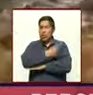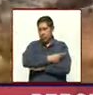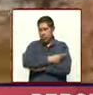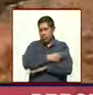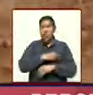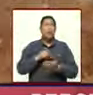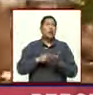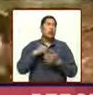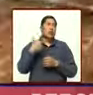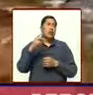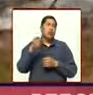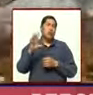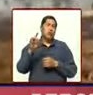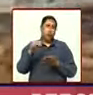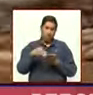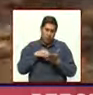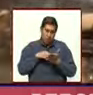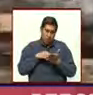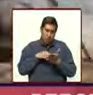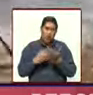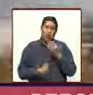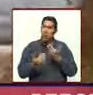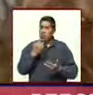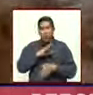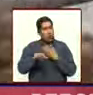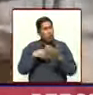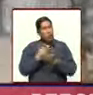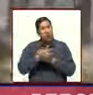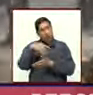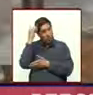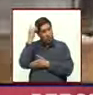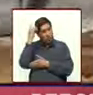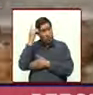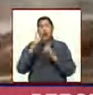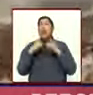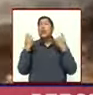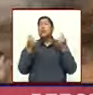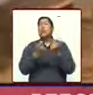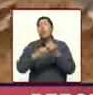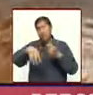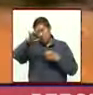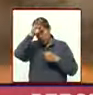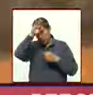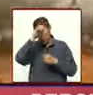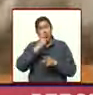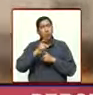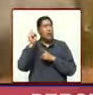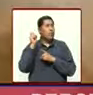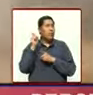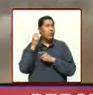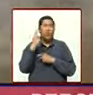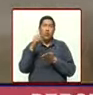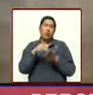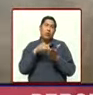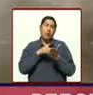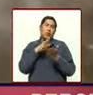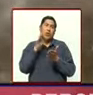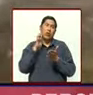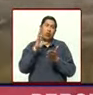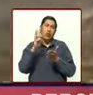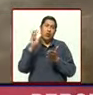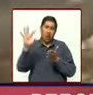que de los 3,8 millones de hectáreas quemadas en toda Bolivia, el departamento beniano está afectado con